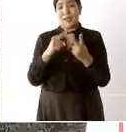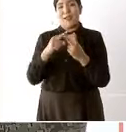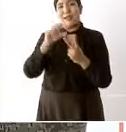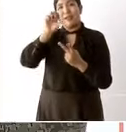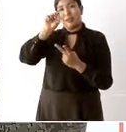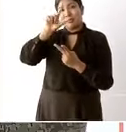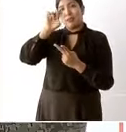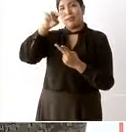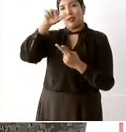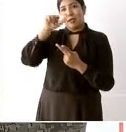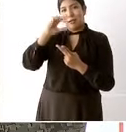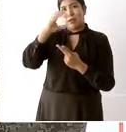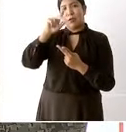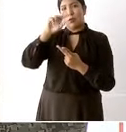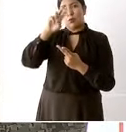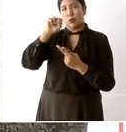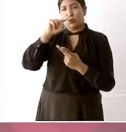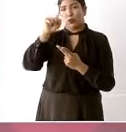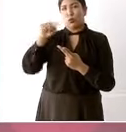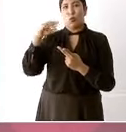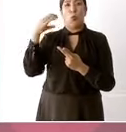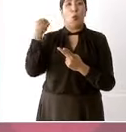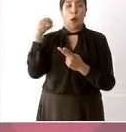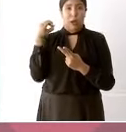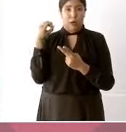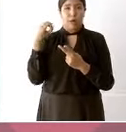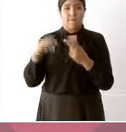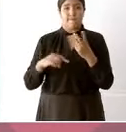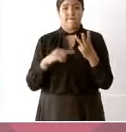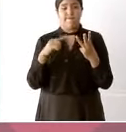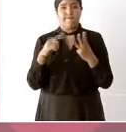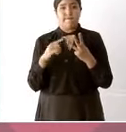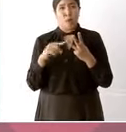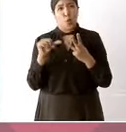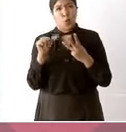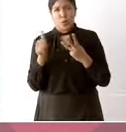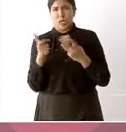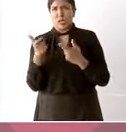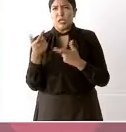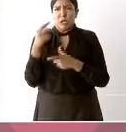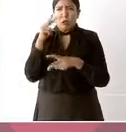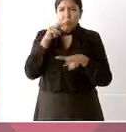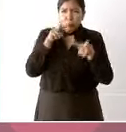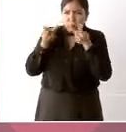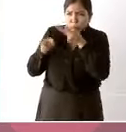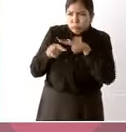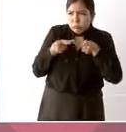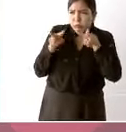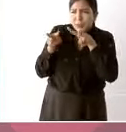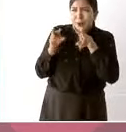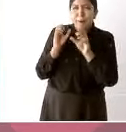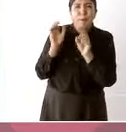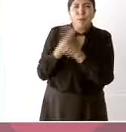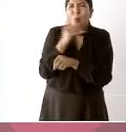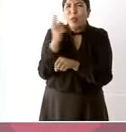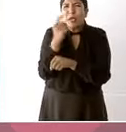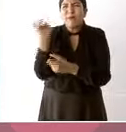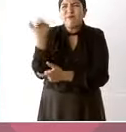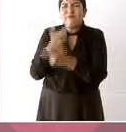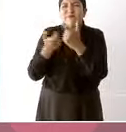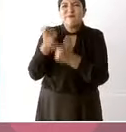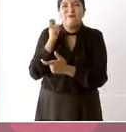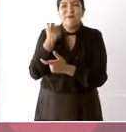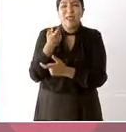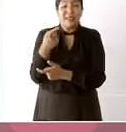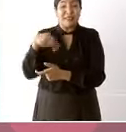una licitación internacional, es dinero privado, para que también allá se reciban contenedores, de manera